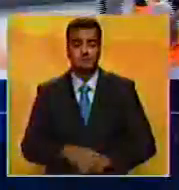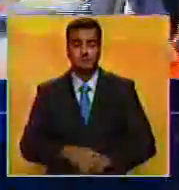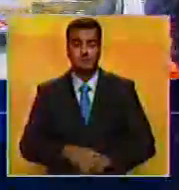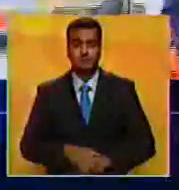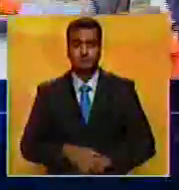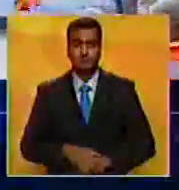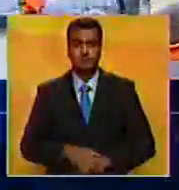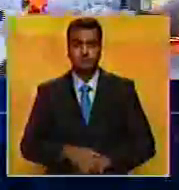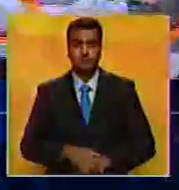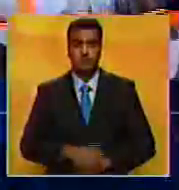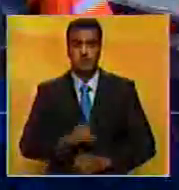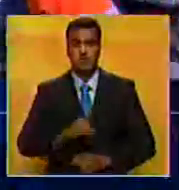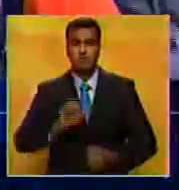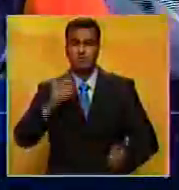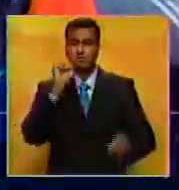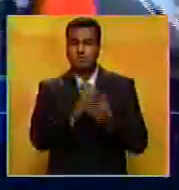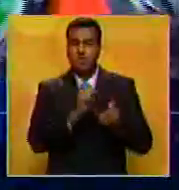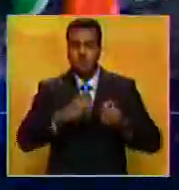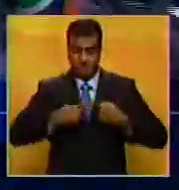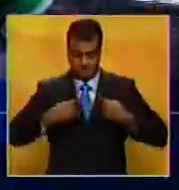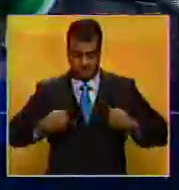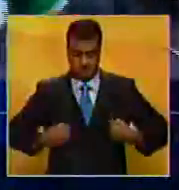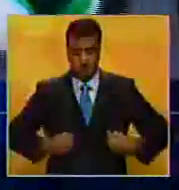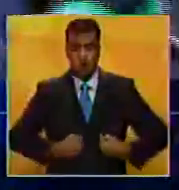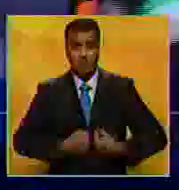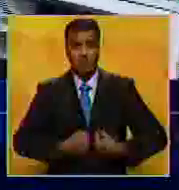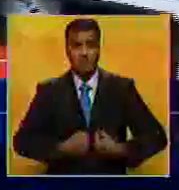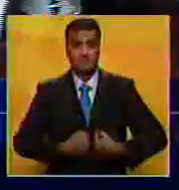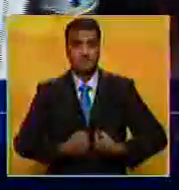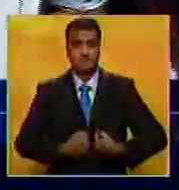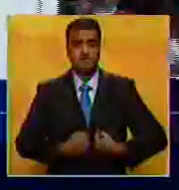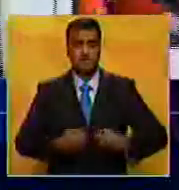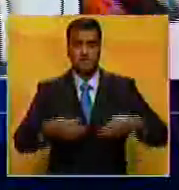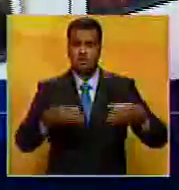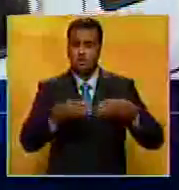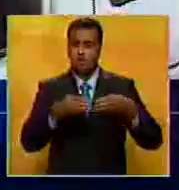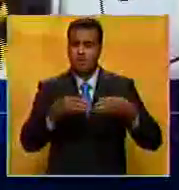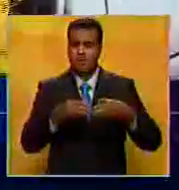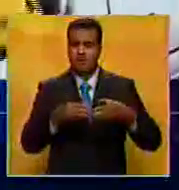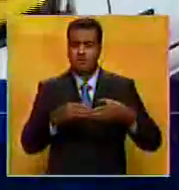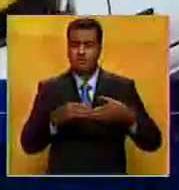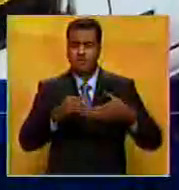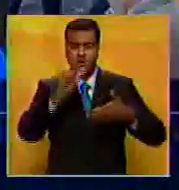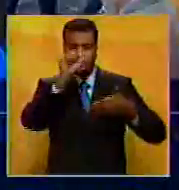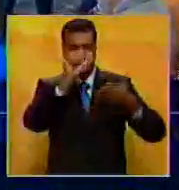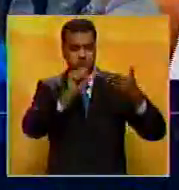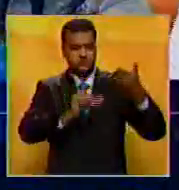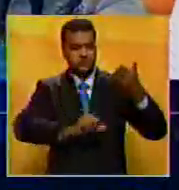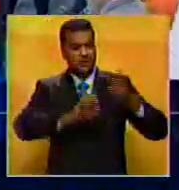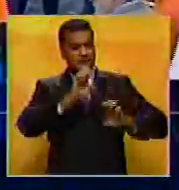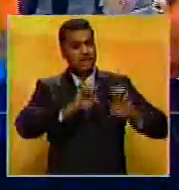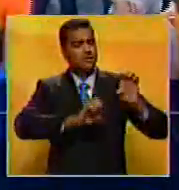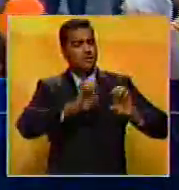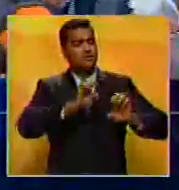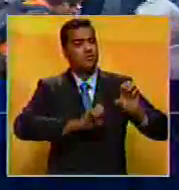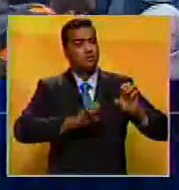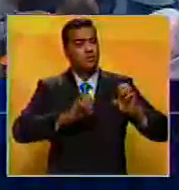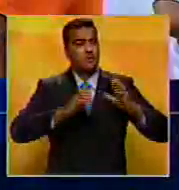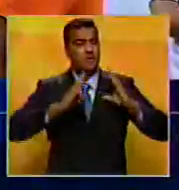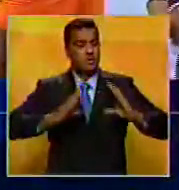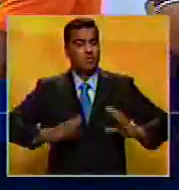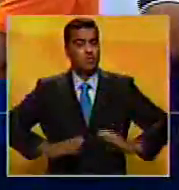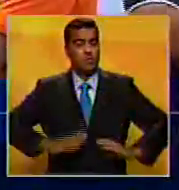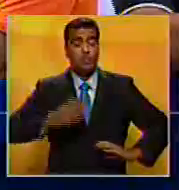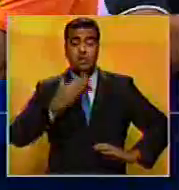vitales, con un hematoma en el pectoral izquierdo, por lo que un equipo conformado por anatomopatólogos, criminalistas, radiólogos,